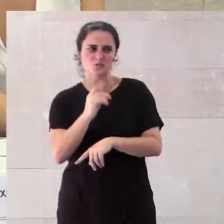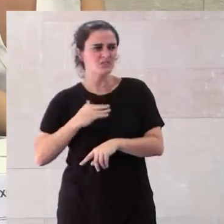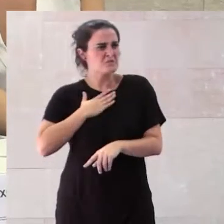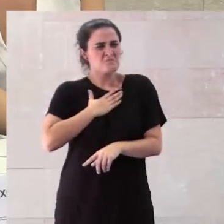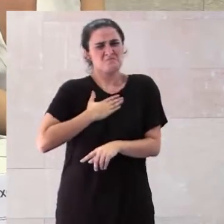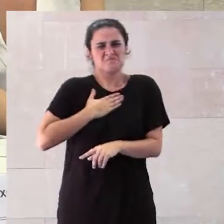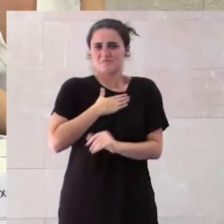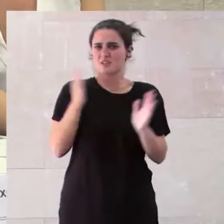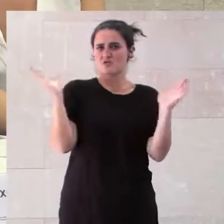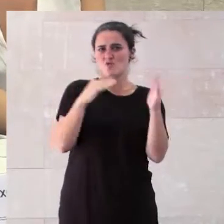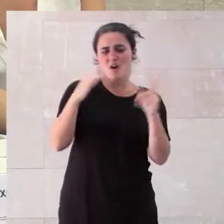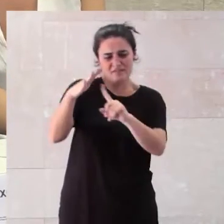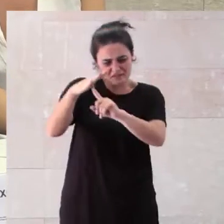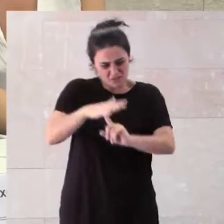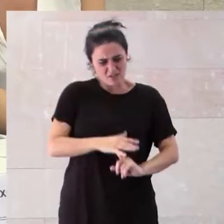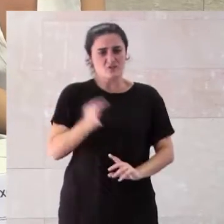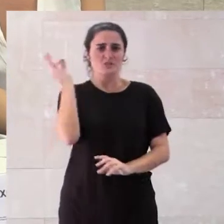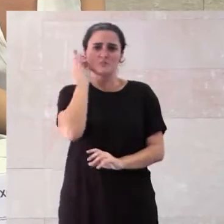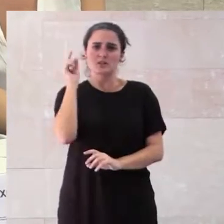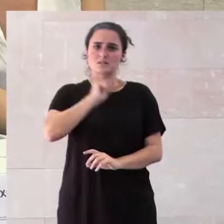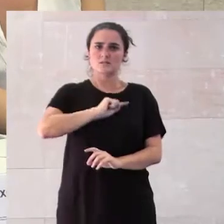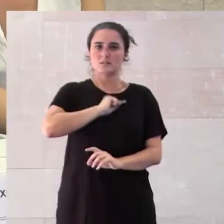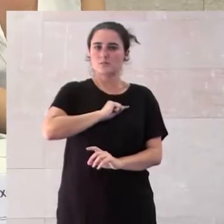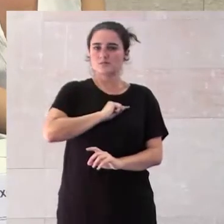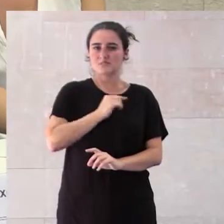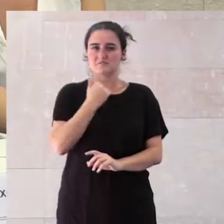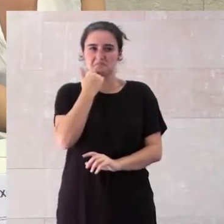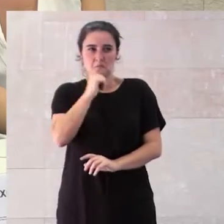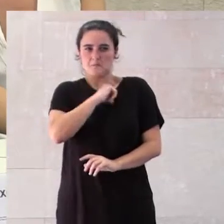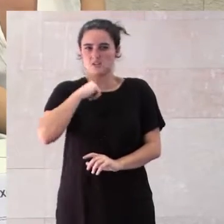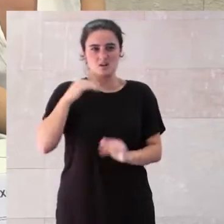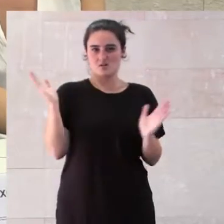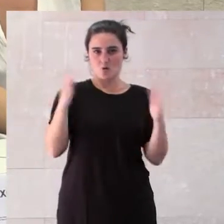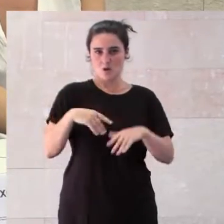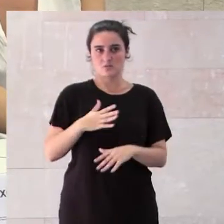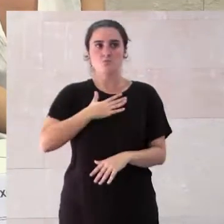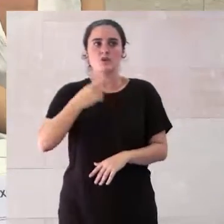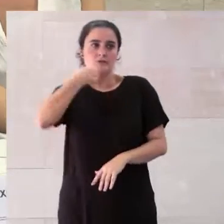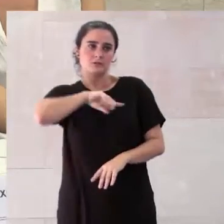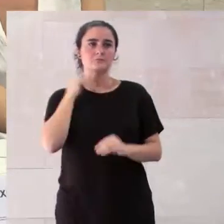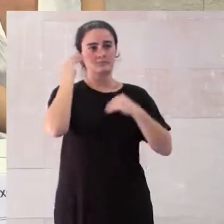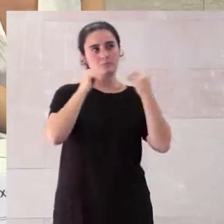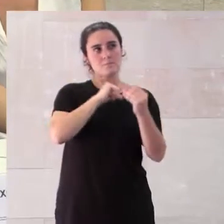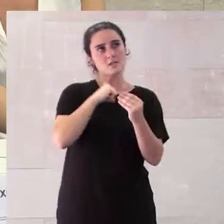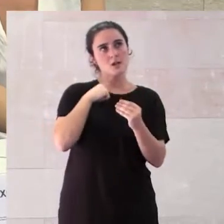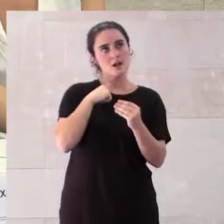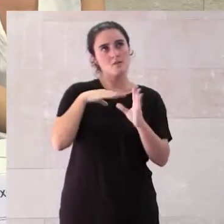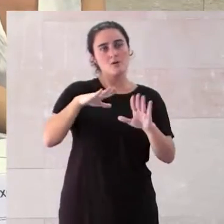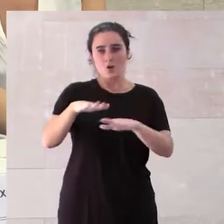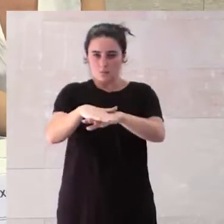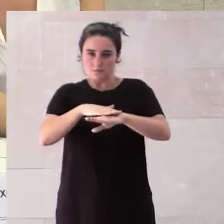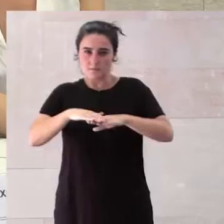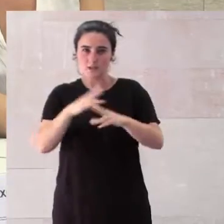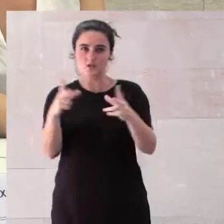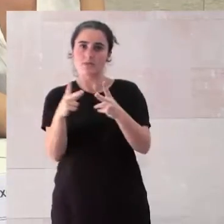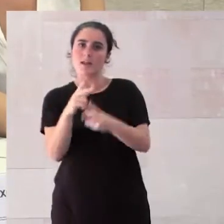que sentimos las mujeres, la discriminación, no es un asunto personal, aunque lo vivamos personalmente, tiene una base social, que